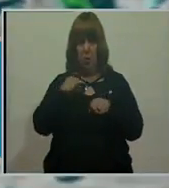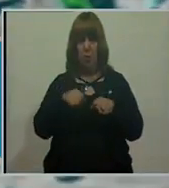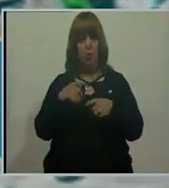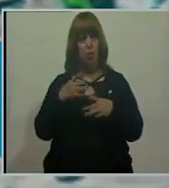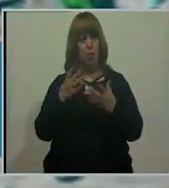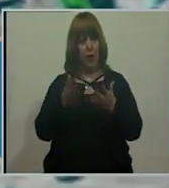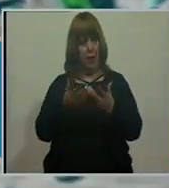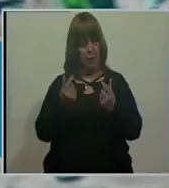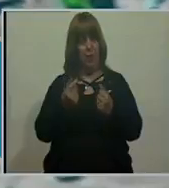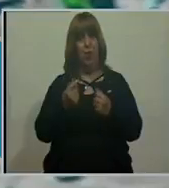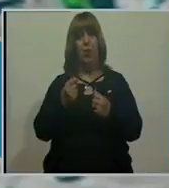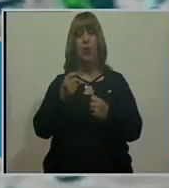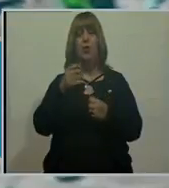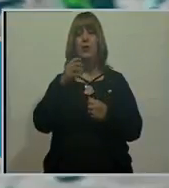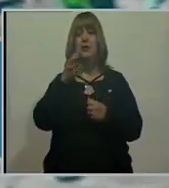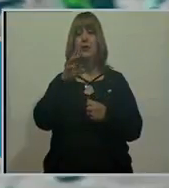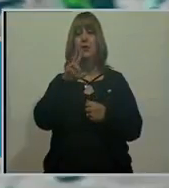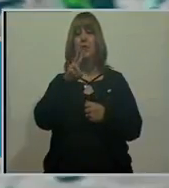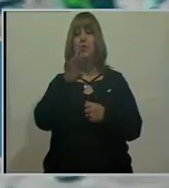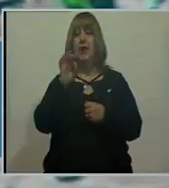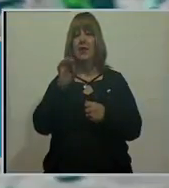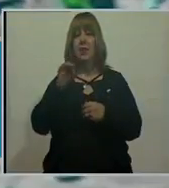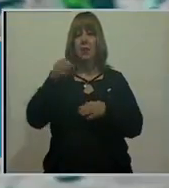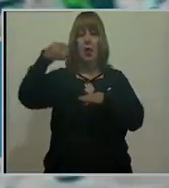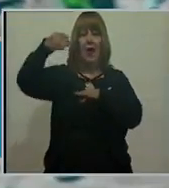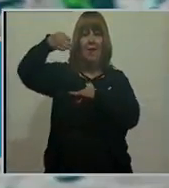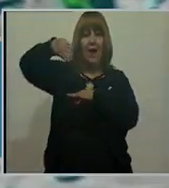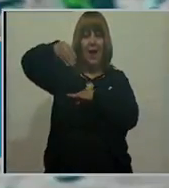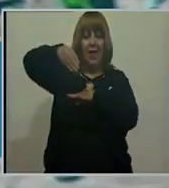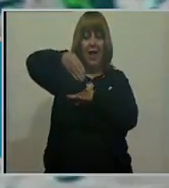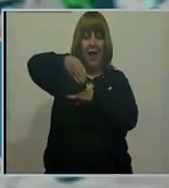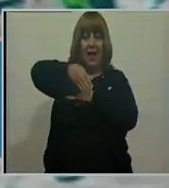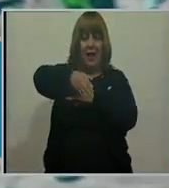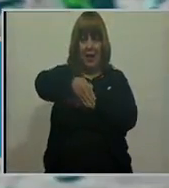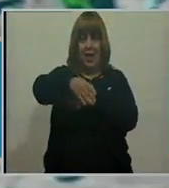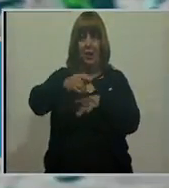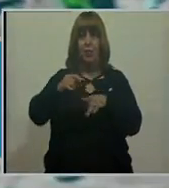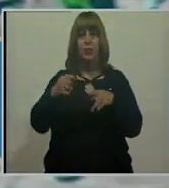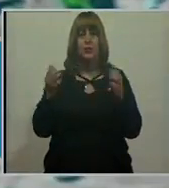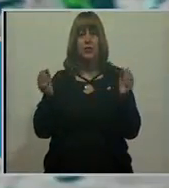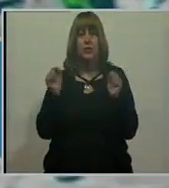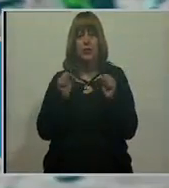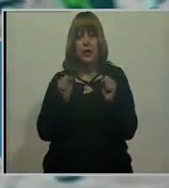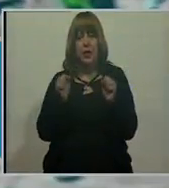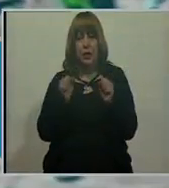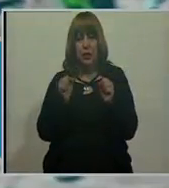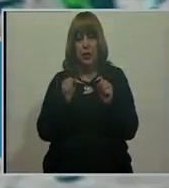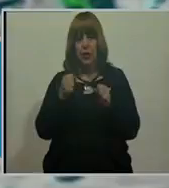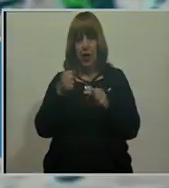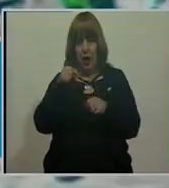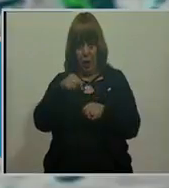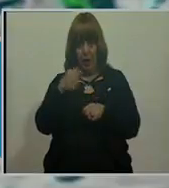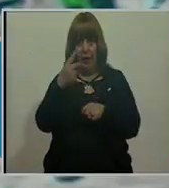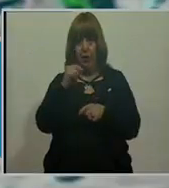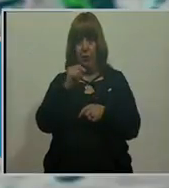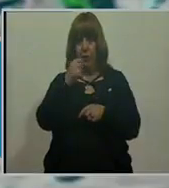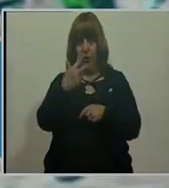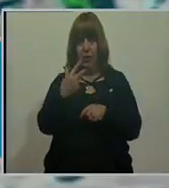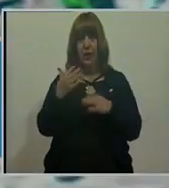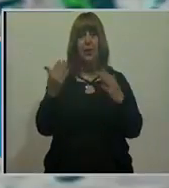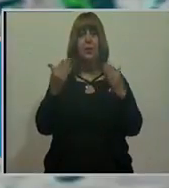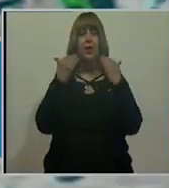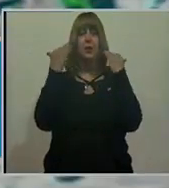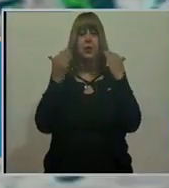hora en bajada, Ornelita. Sí. Con esta temperatura de 3 grados que tenemos en este momento y un viento